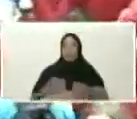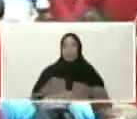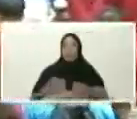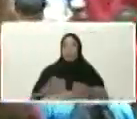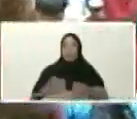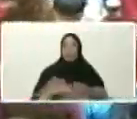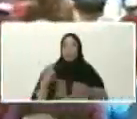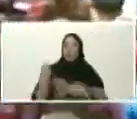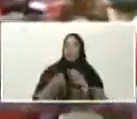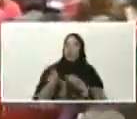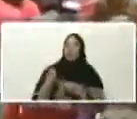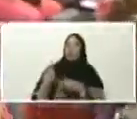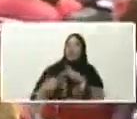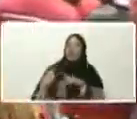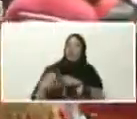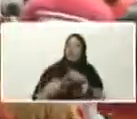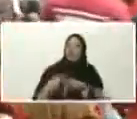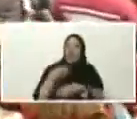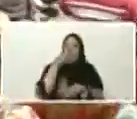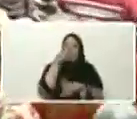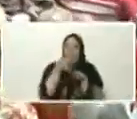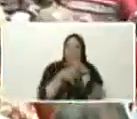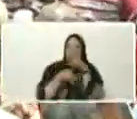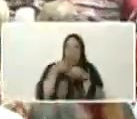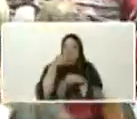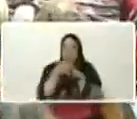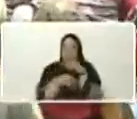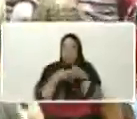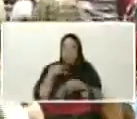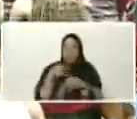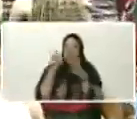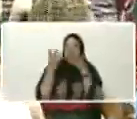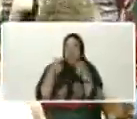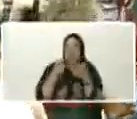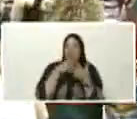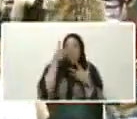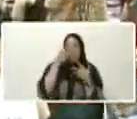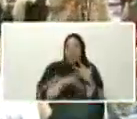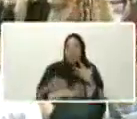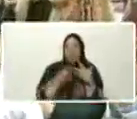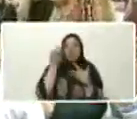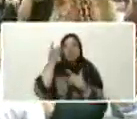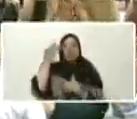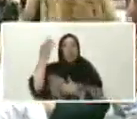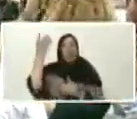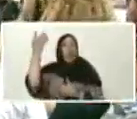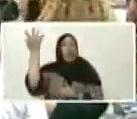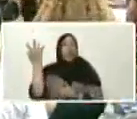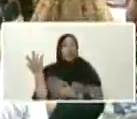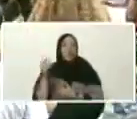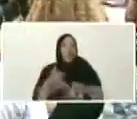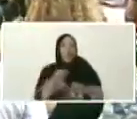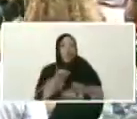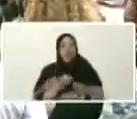¿cómo estuvo el proceso? ¿Qué me cuenta, Samantha? ¿Cuáles son los planes? ¿Cuáles son tus sueños?